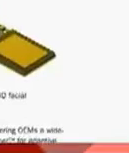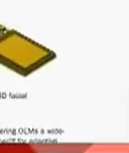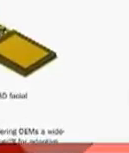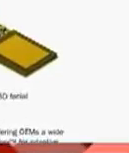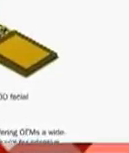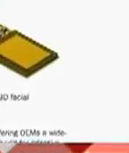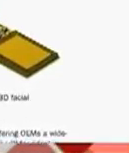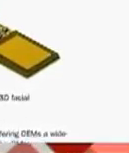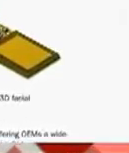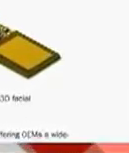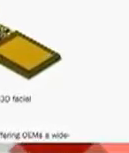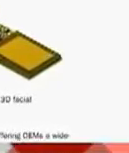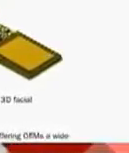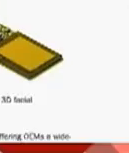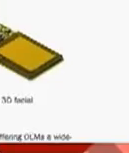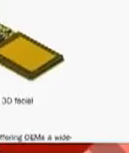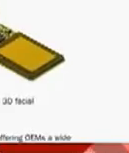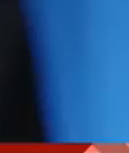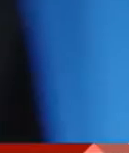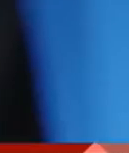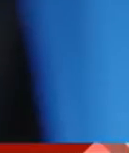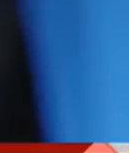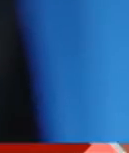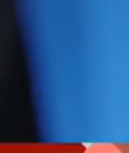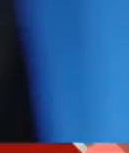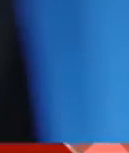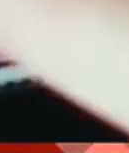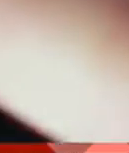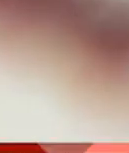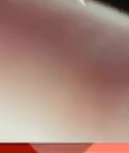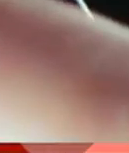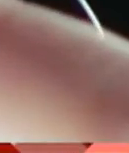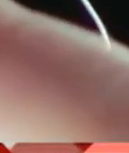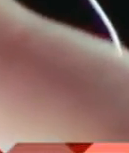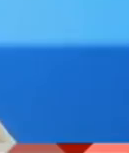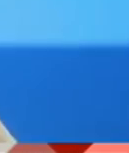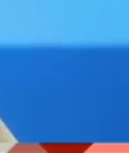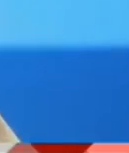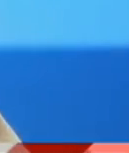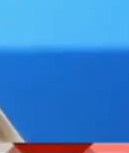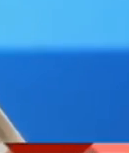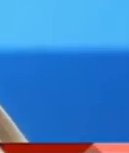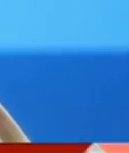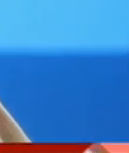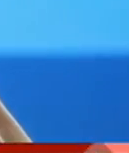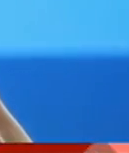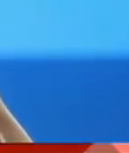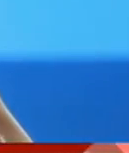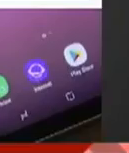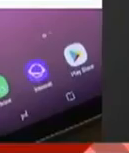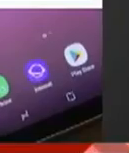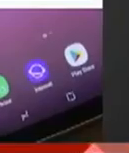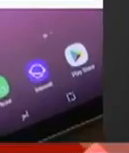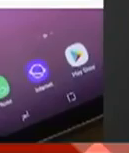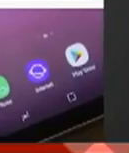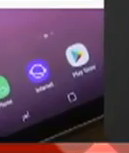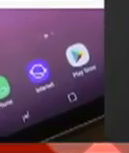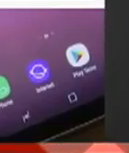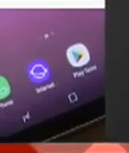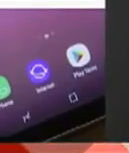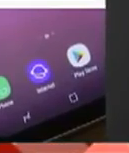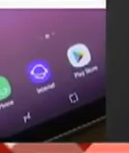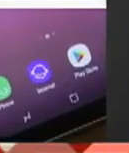grandes compañías del sector presentan sus avances para este 2018. Algunas de las tendencias que se esperan son automóviles eléctricos